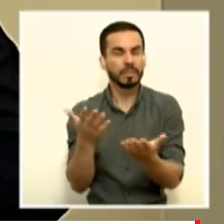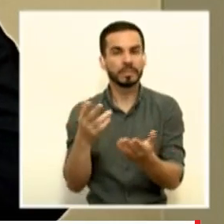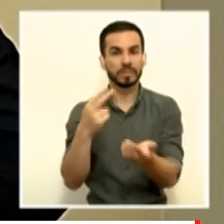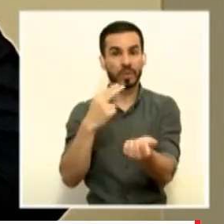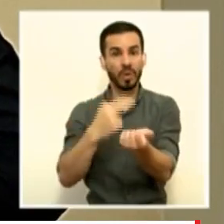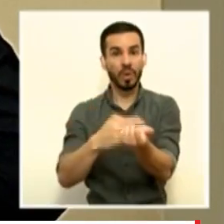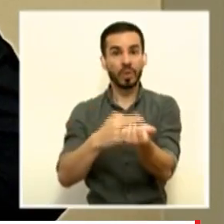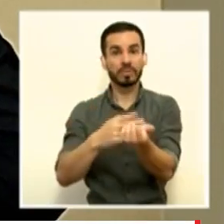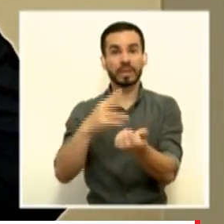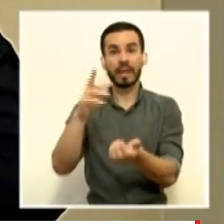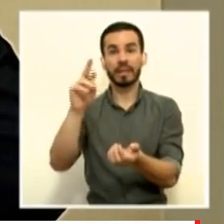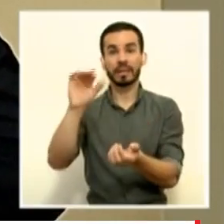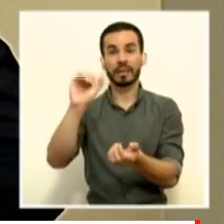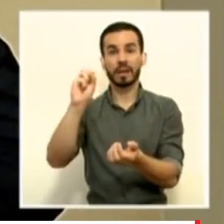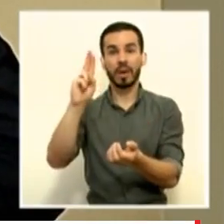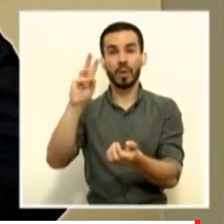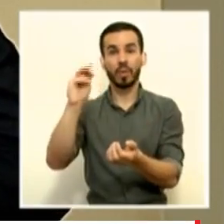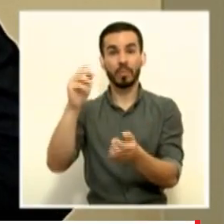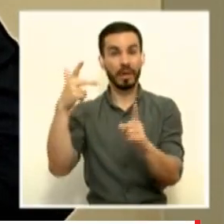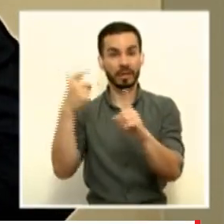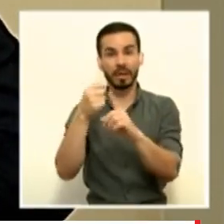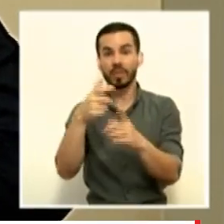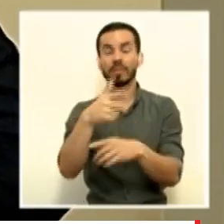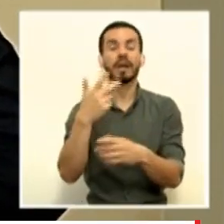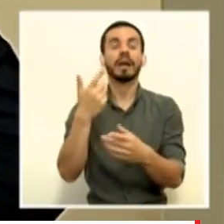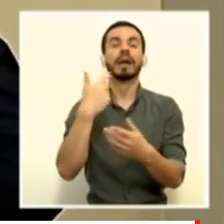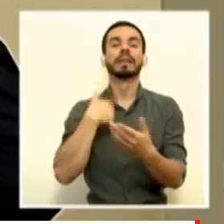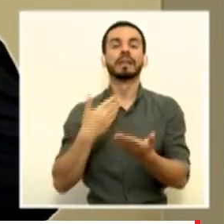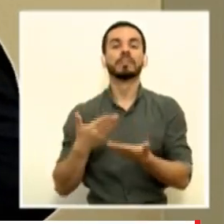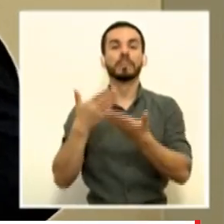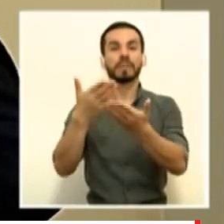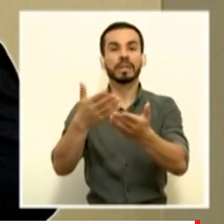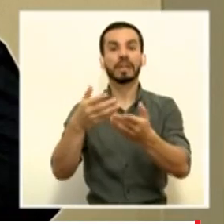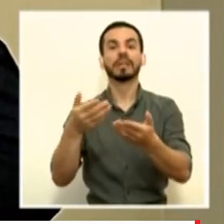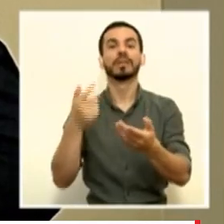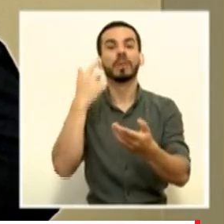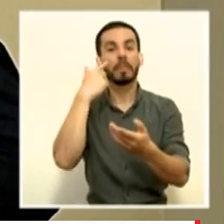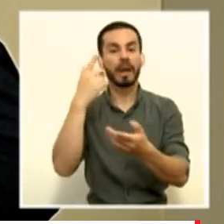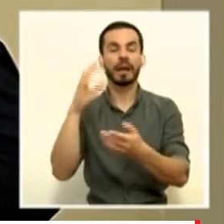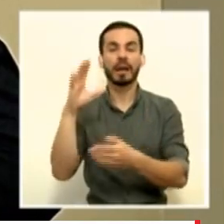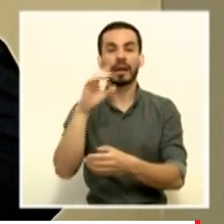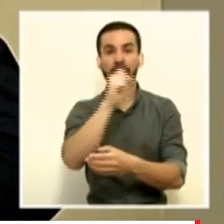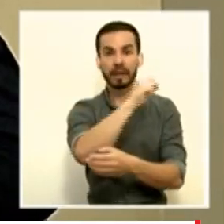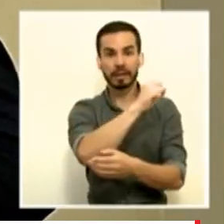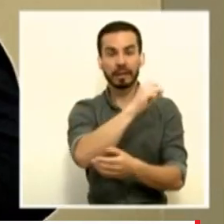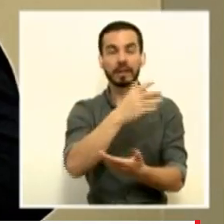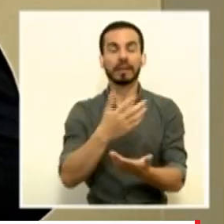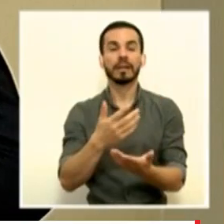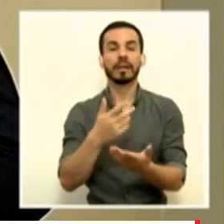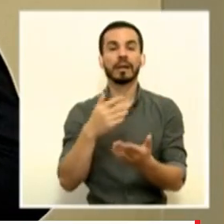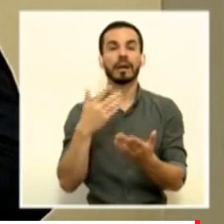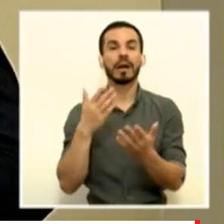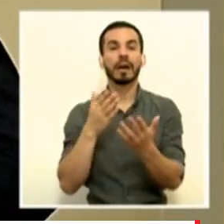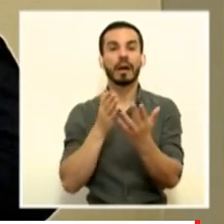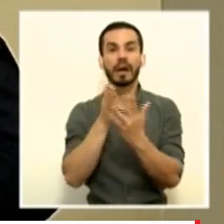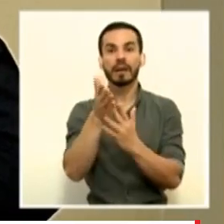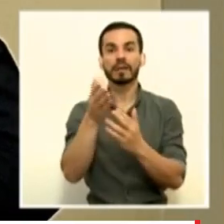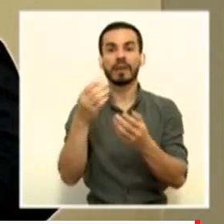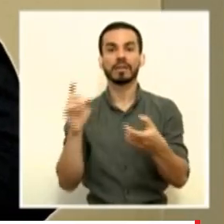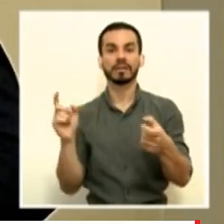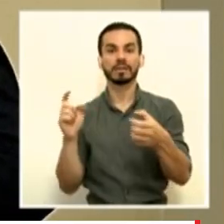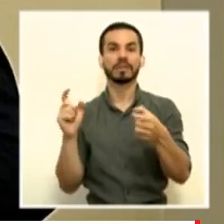Hospital del Trauma está poniendo a disposición de la Caja Costarricense de Seguro Social